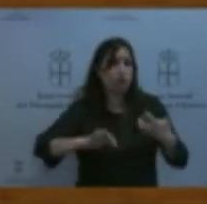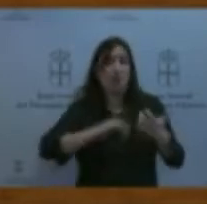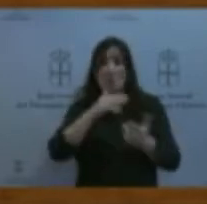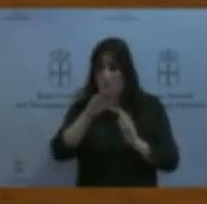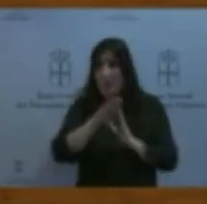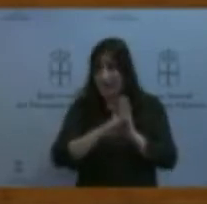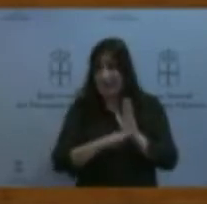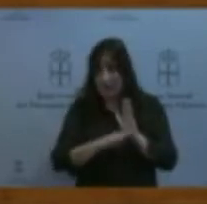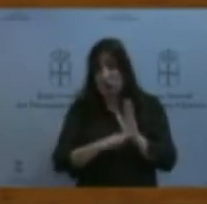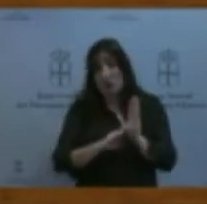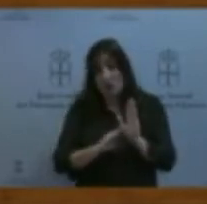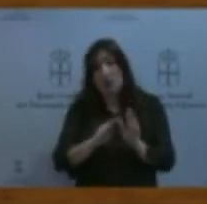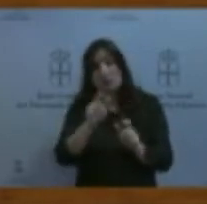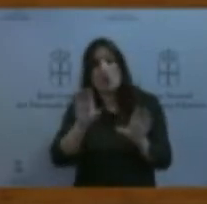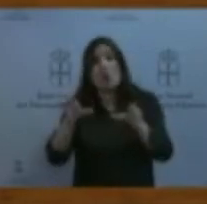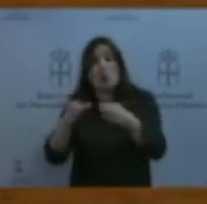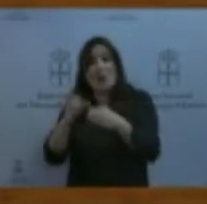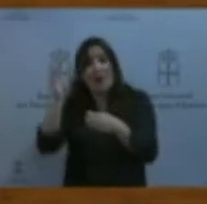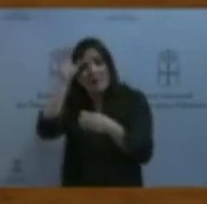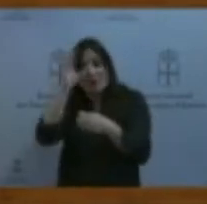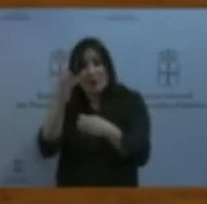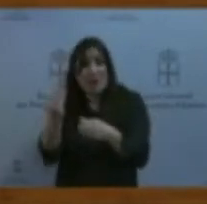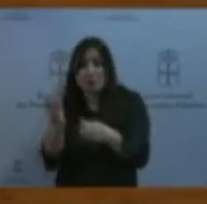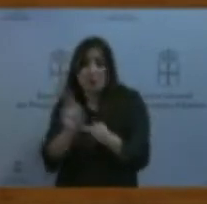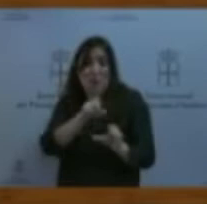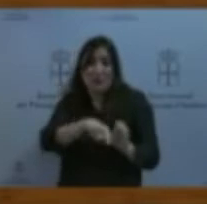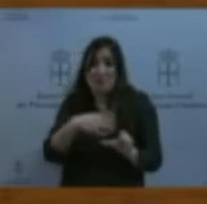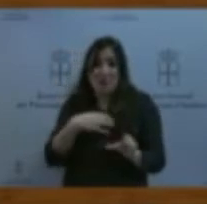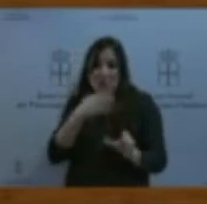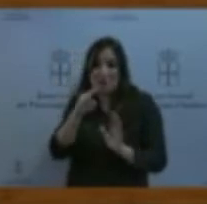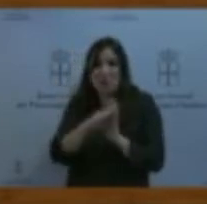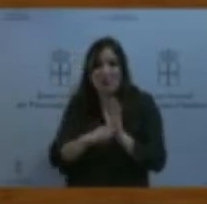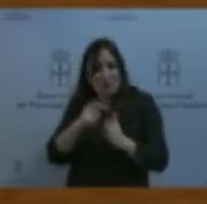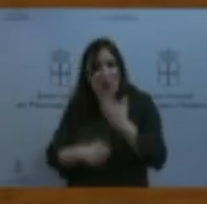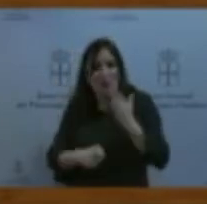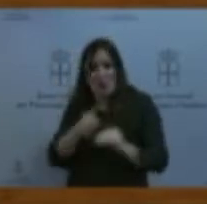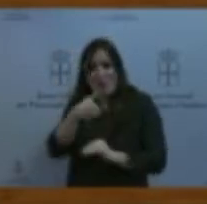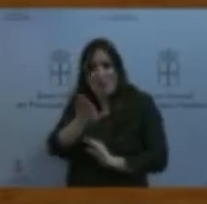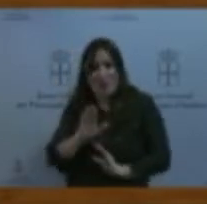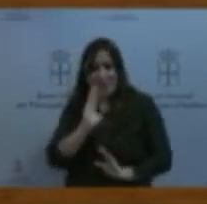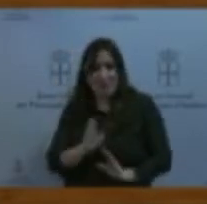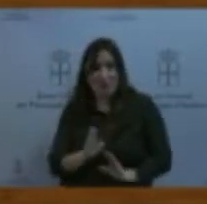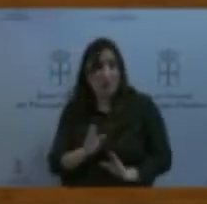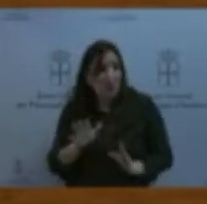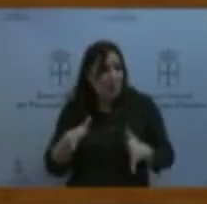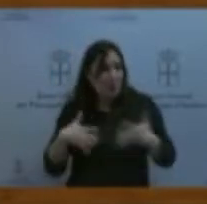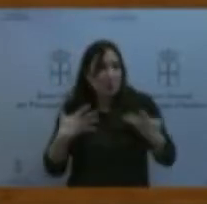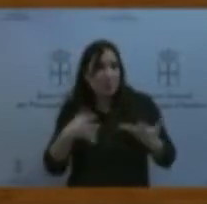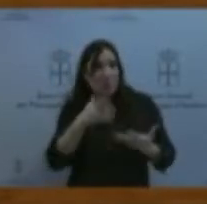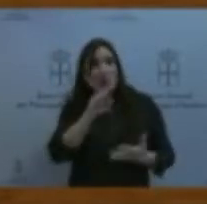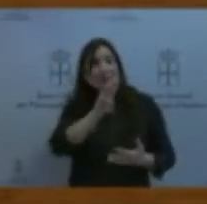de nuestra comunidad autónoma, pero la sorpresa mayúscula viene cuando ustedes resuelven el 31 de diciembre de